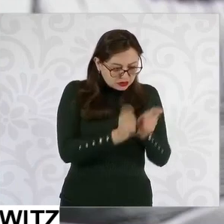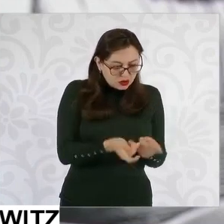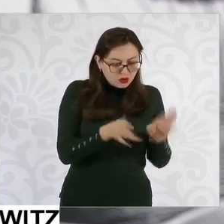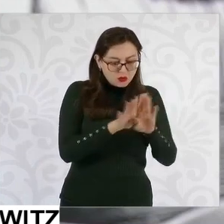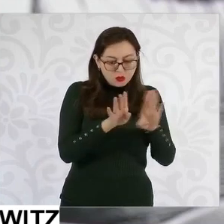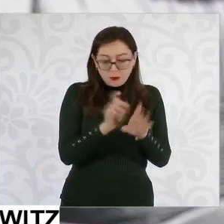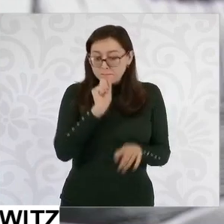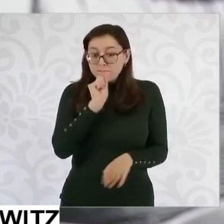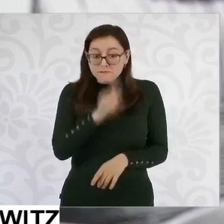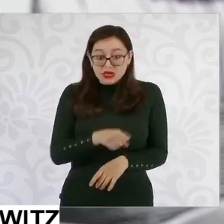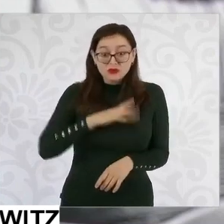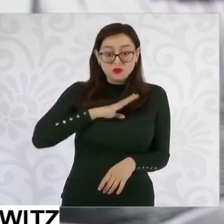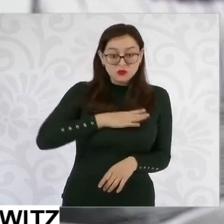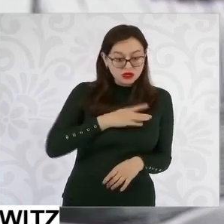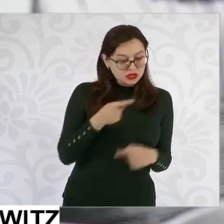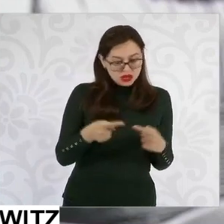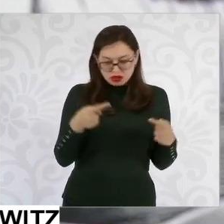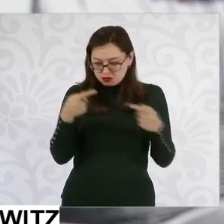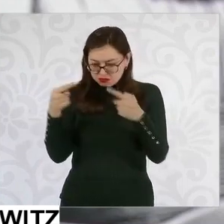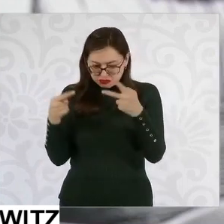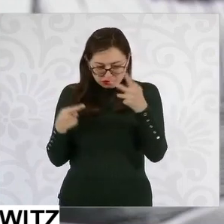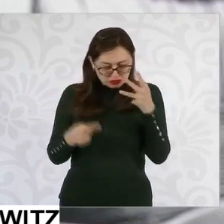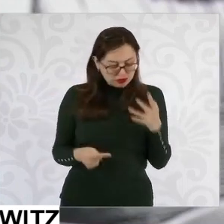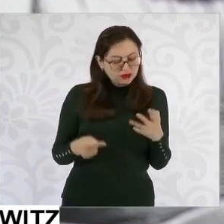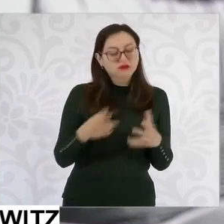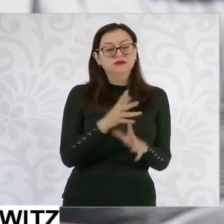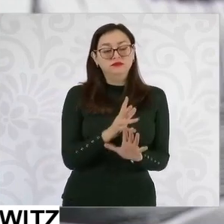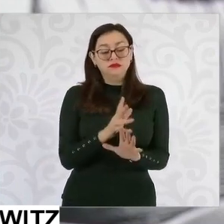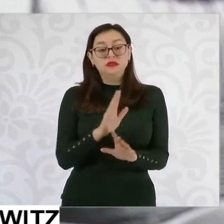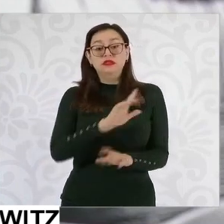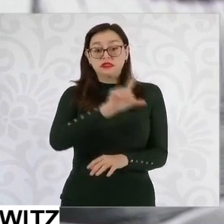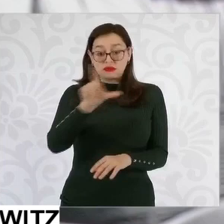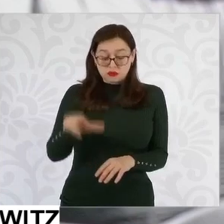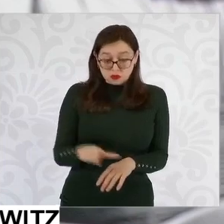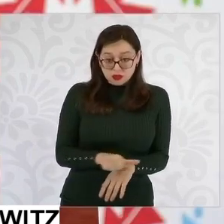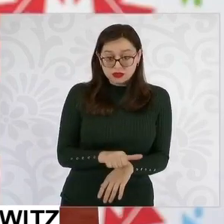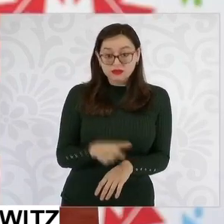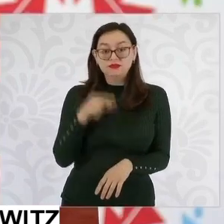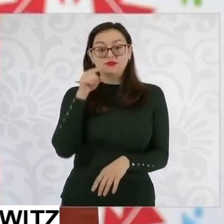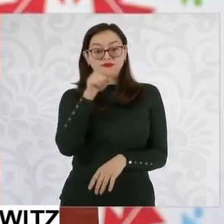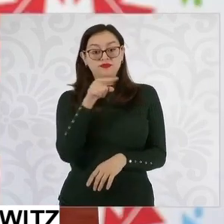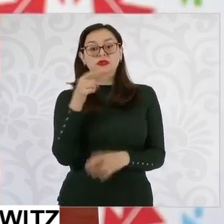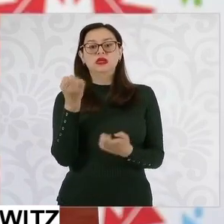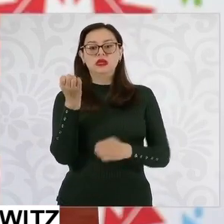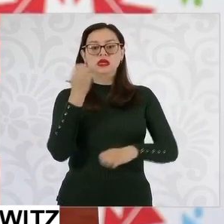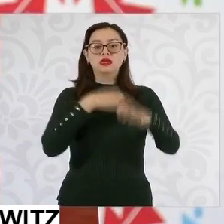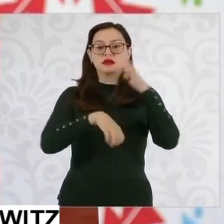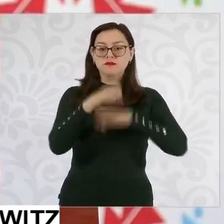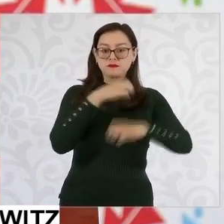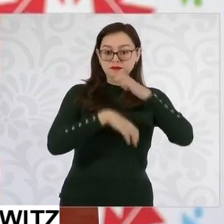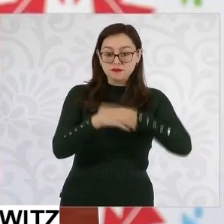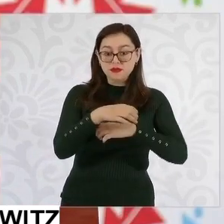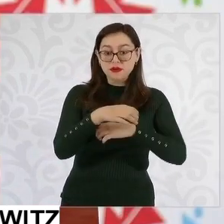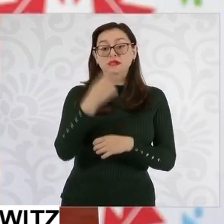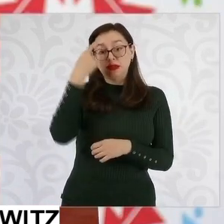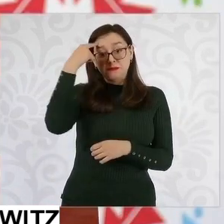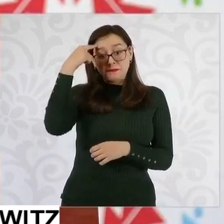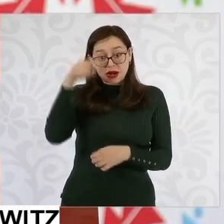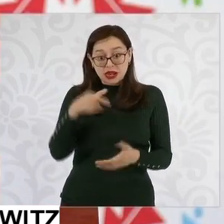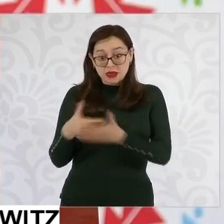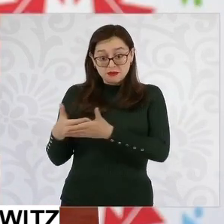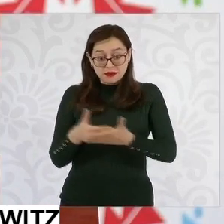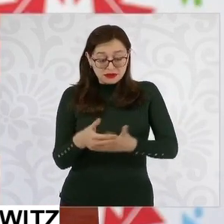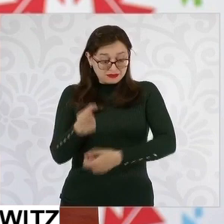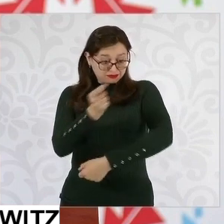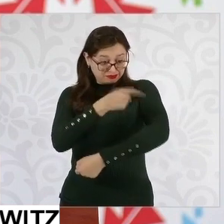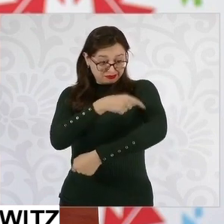misma cepa de antibióticos. Se confirmó que la empresa proveedora de nutrición parenteral era la